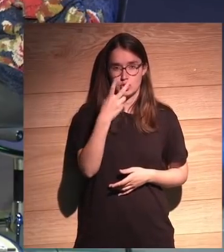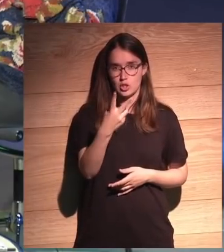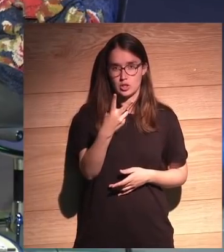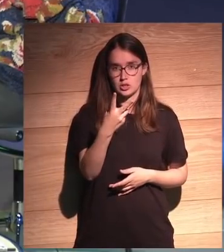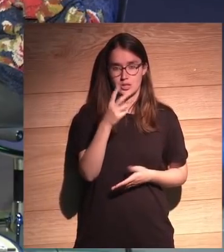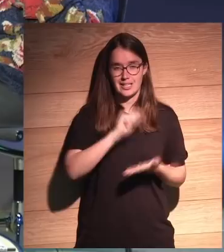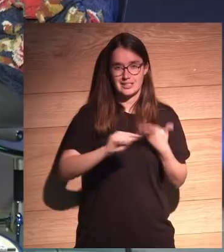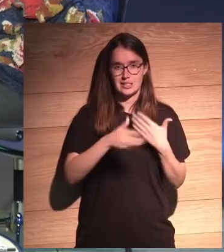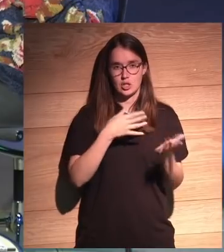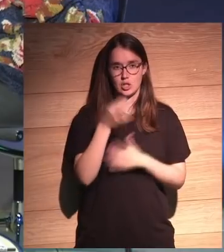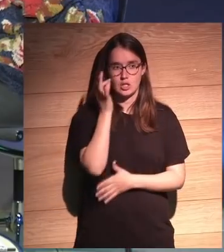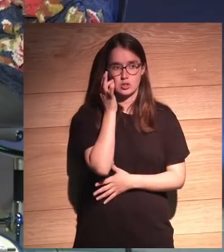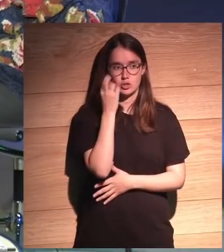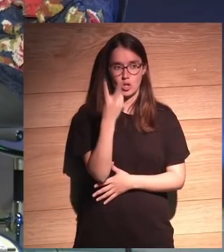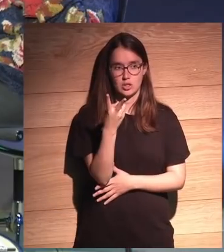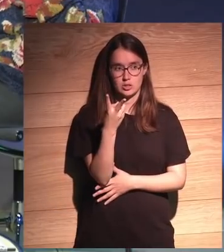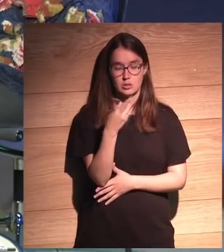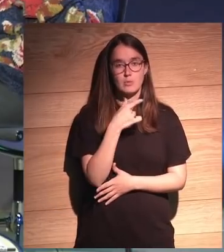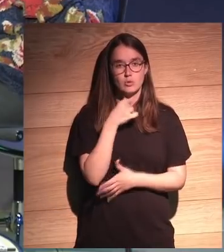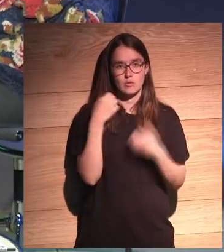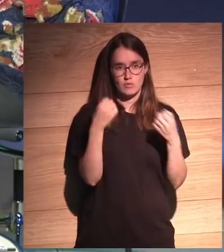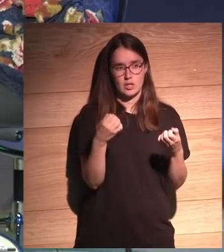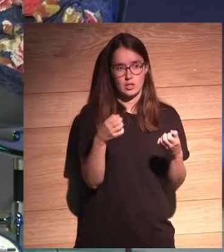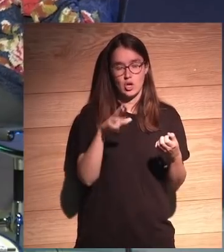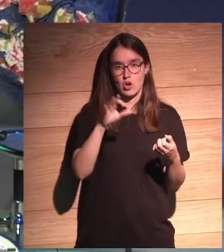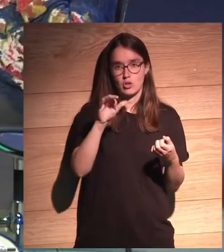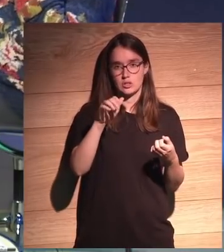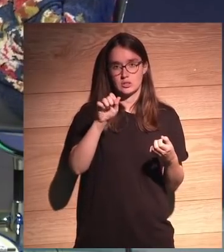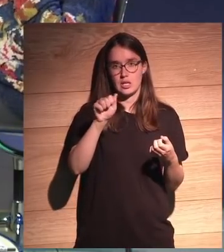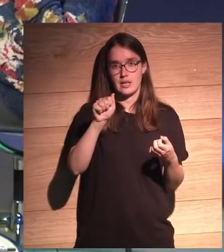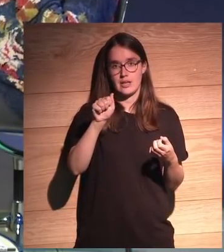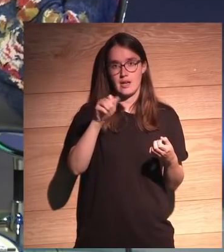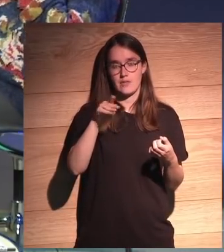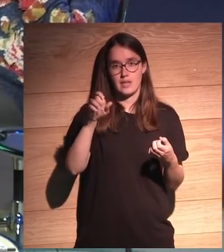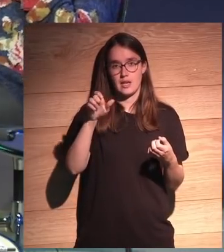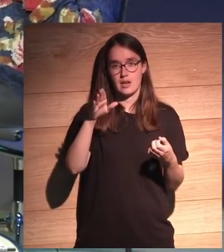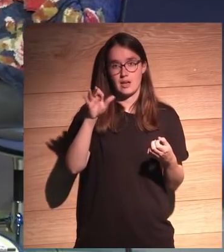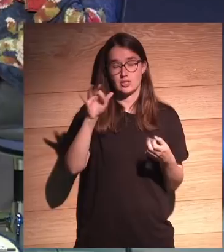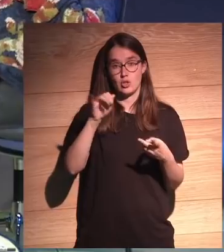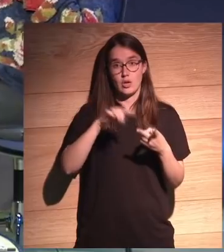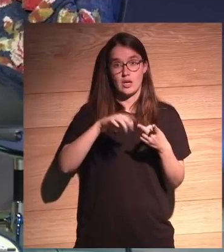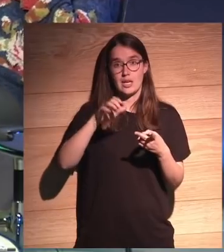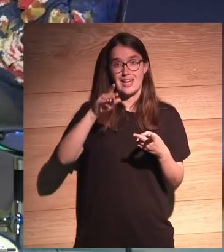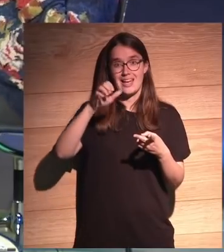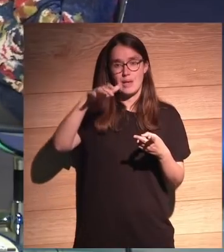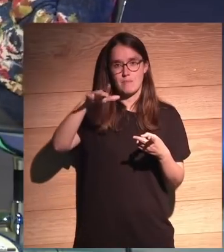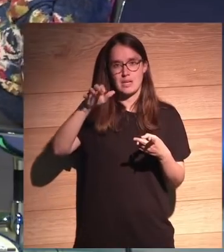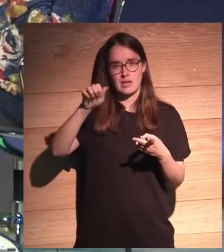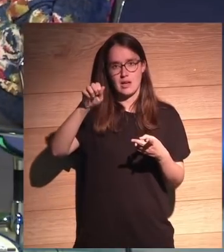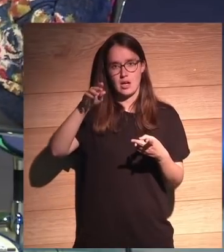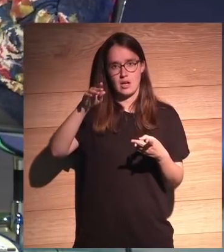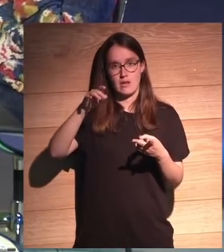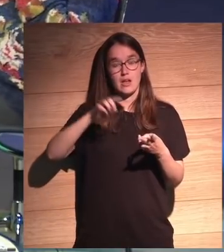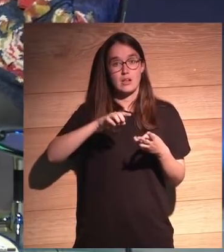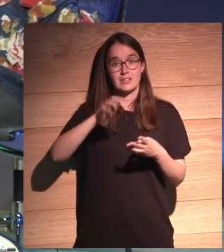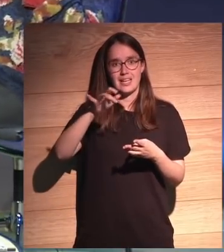2 escritoras, a las que adoro, por cierto, Rosalía de Castro y doña Emilia Pardo Bazán. Es que se han cargado hasta a Teresa de